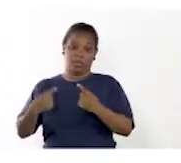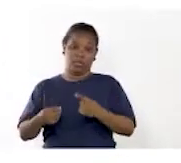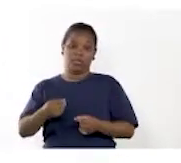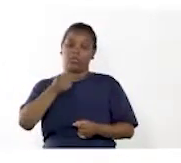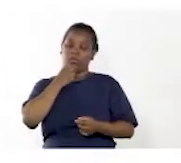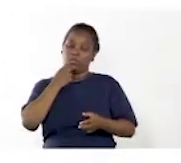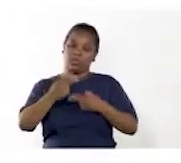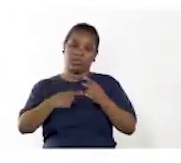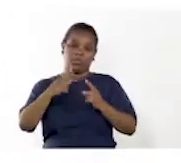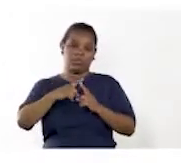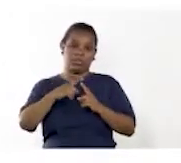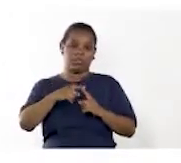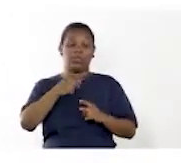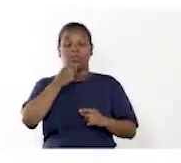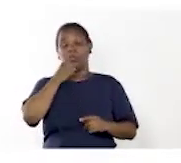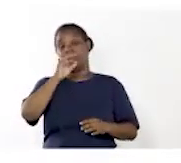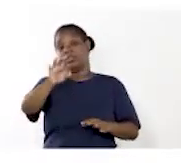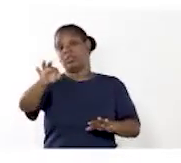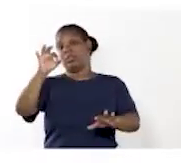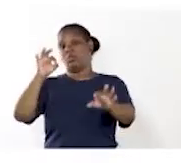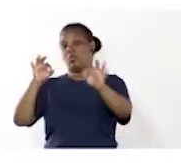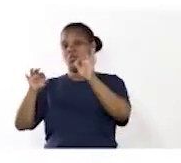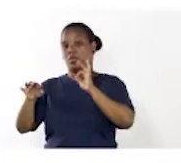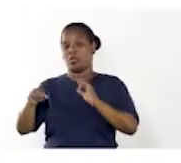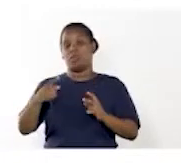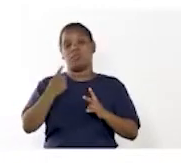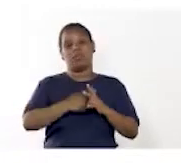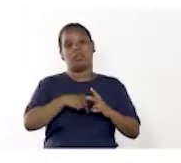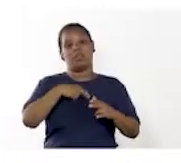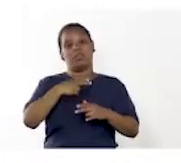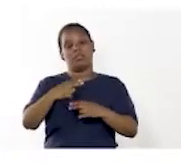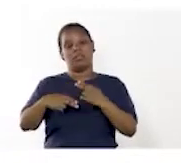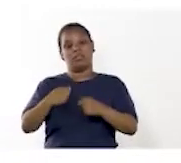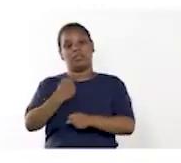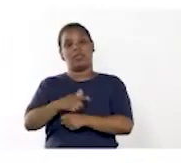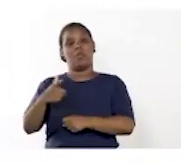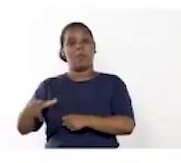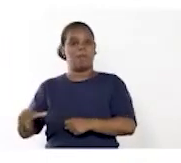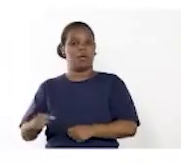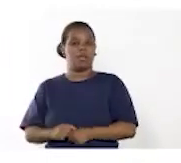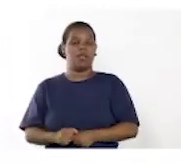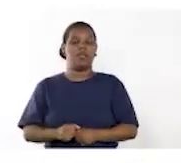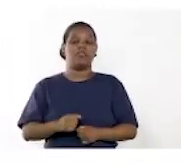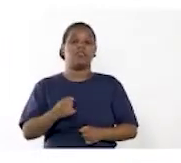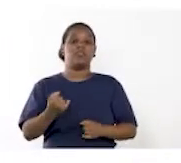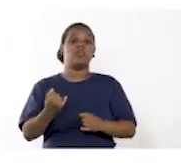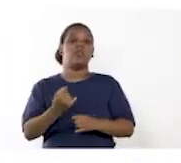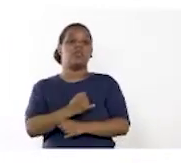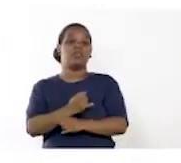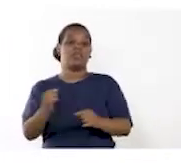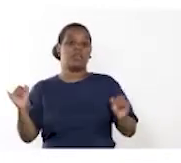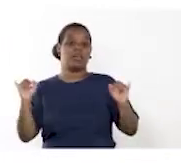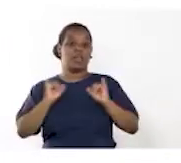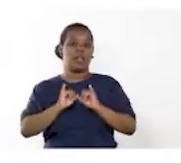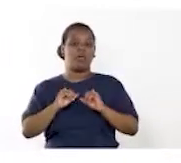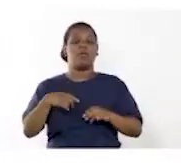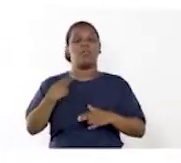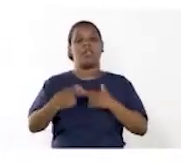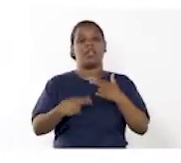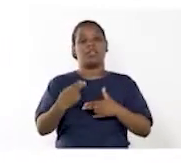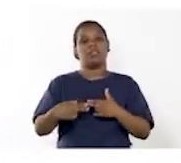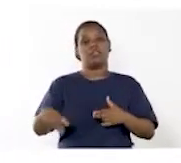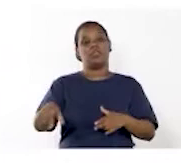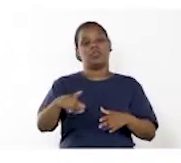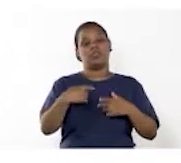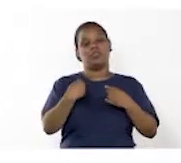que puede ser escogido por los estudiantes para hacer su trabajo práctico integrador y entregarlo a sus docentes. Eso